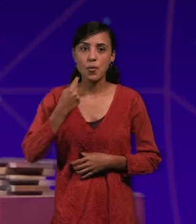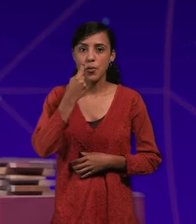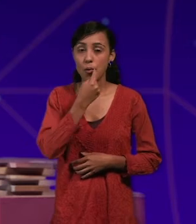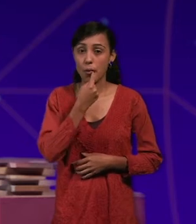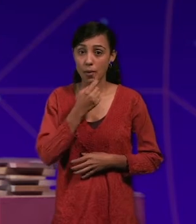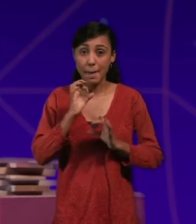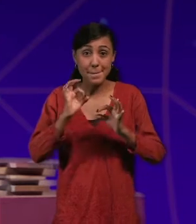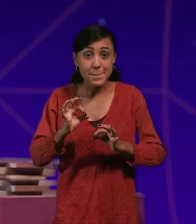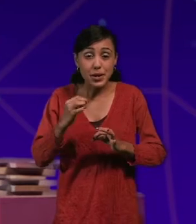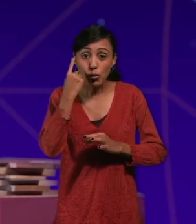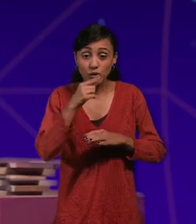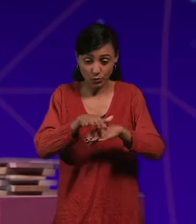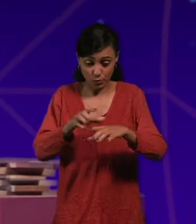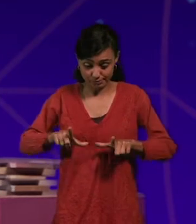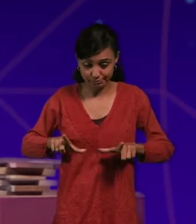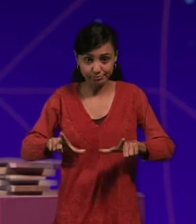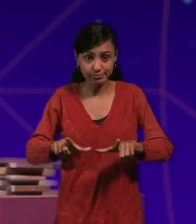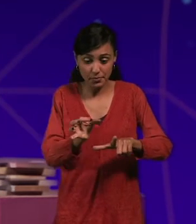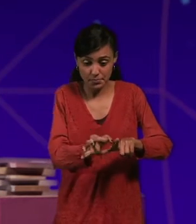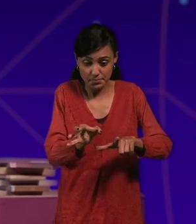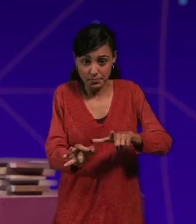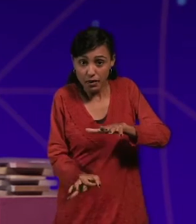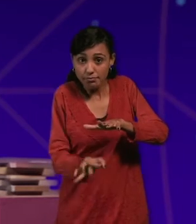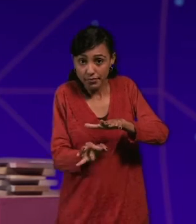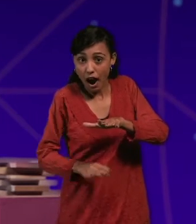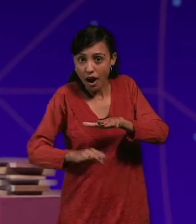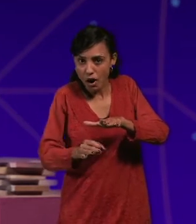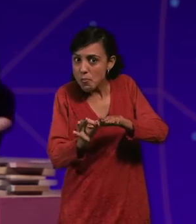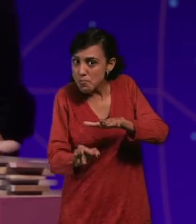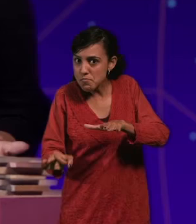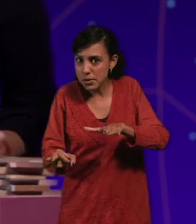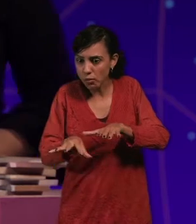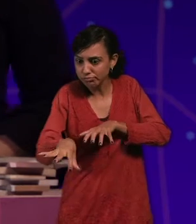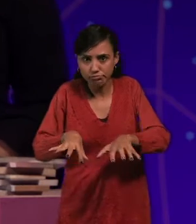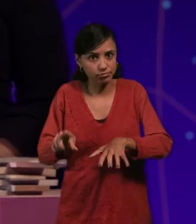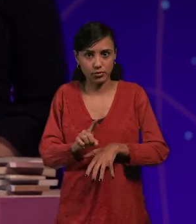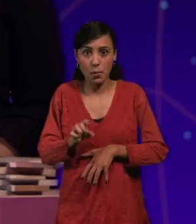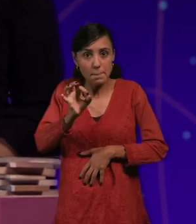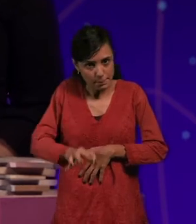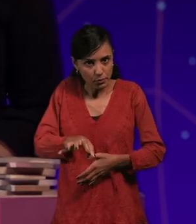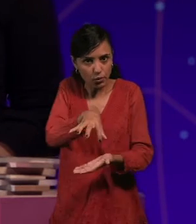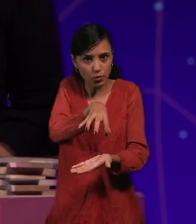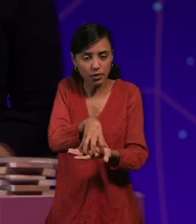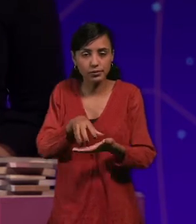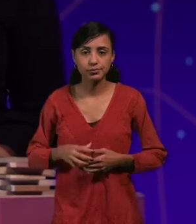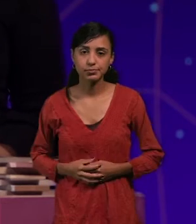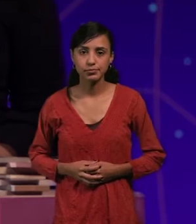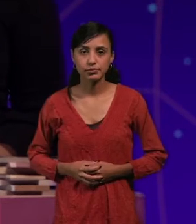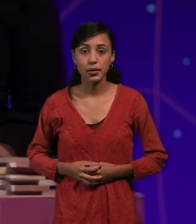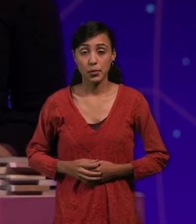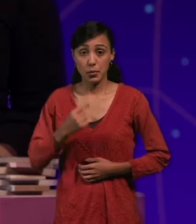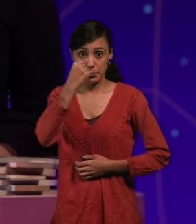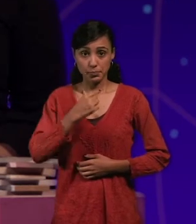debe ser el mismo, tanto en el dibujo de abajo como en el dibujo de arriba. Si vamos a hacer un personaje que está así y sencillamente